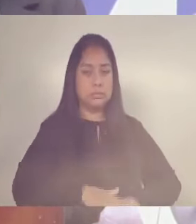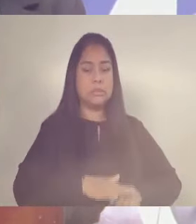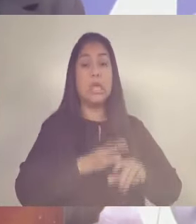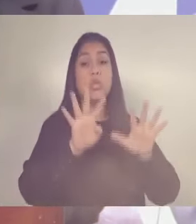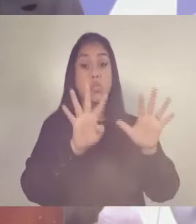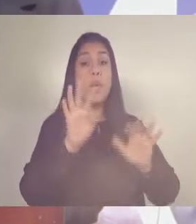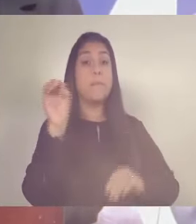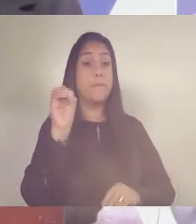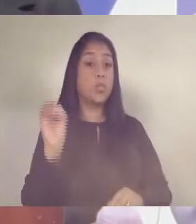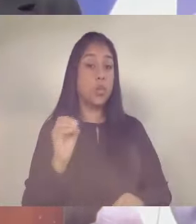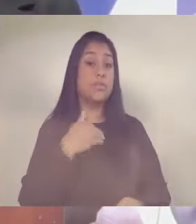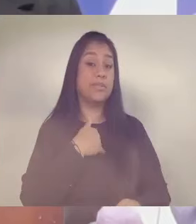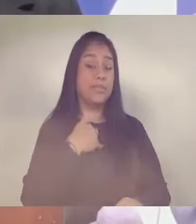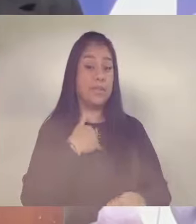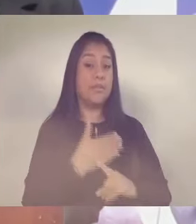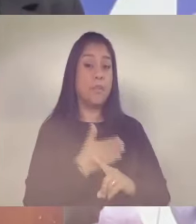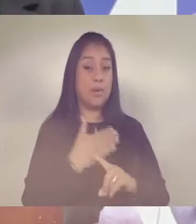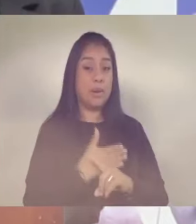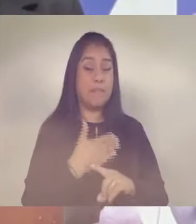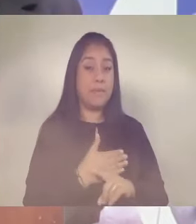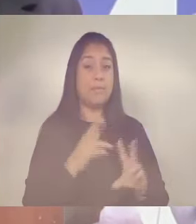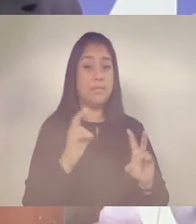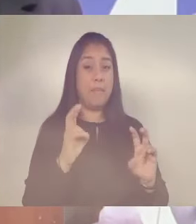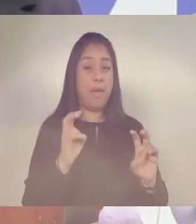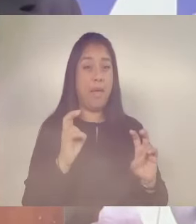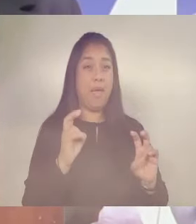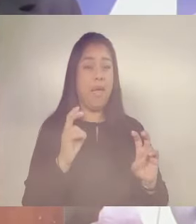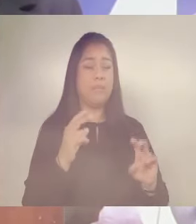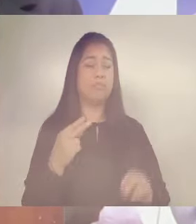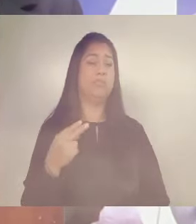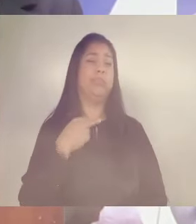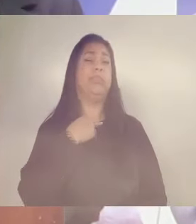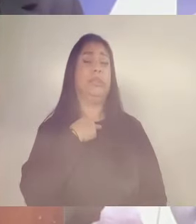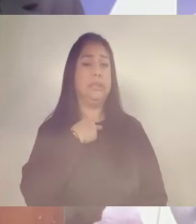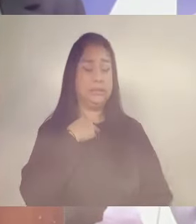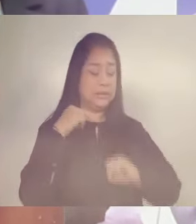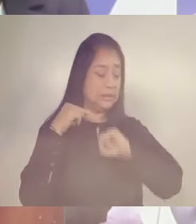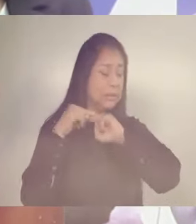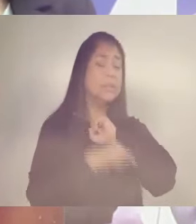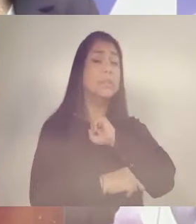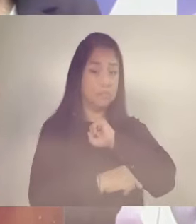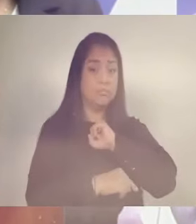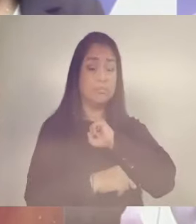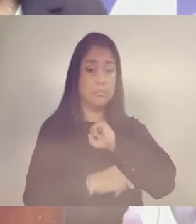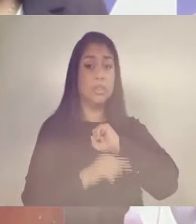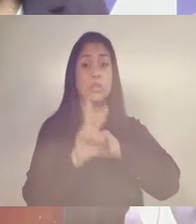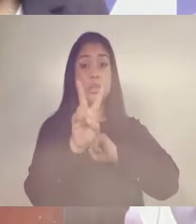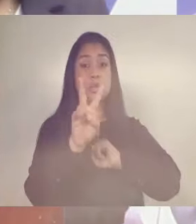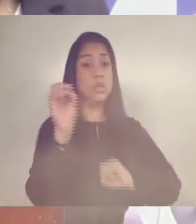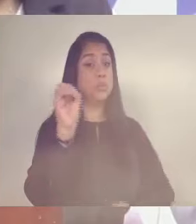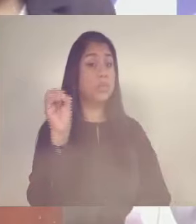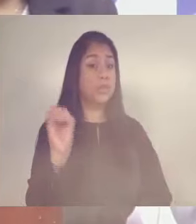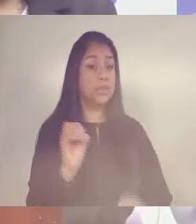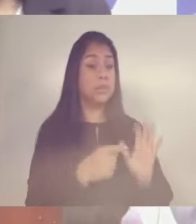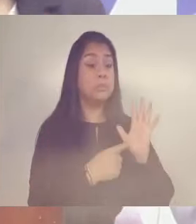9% tienen problemas entre muy graves y severos. Es decir, 2%